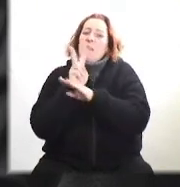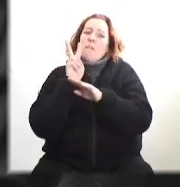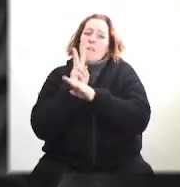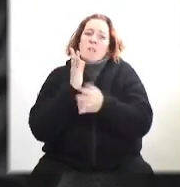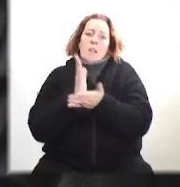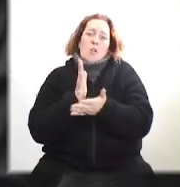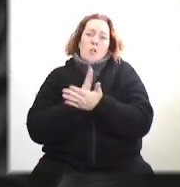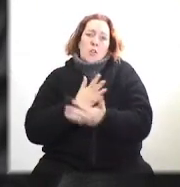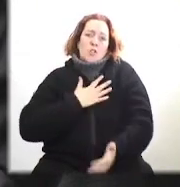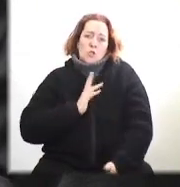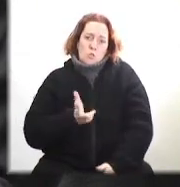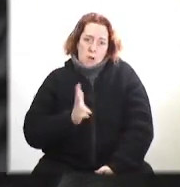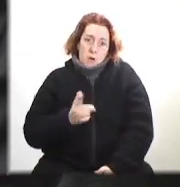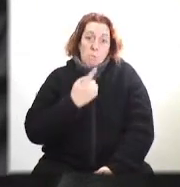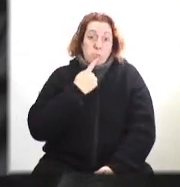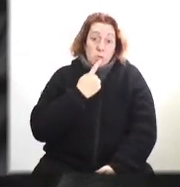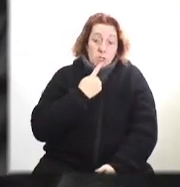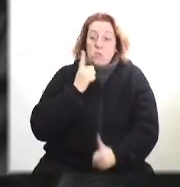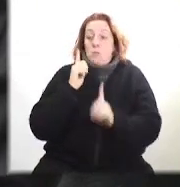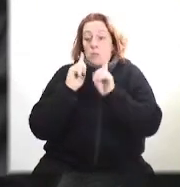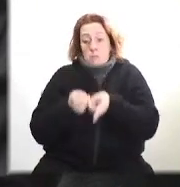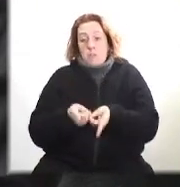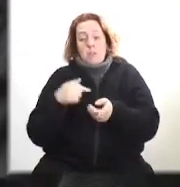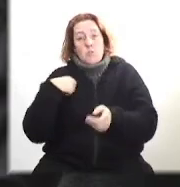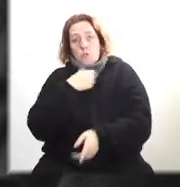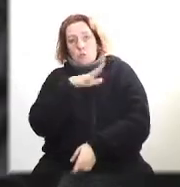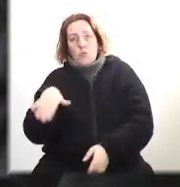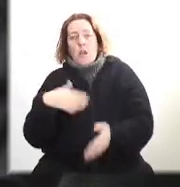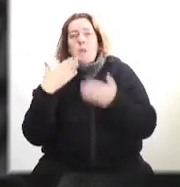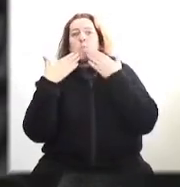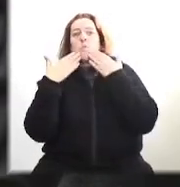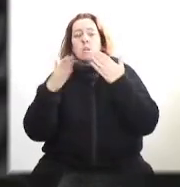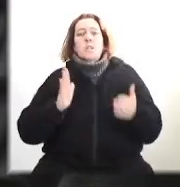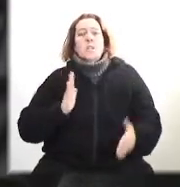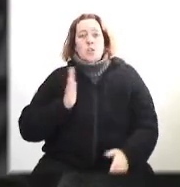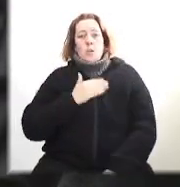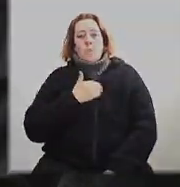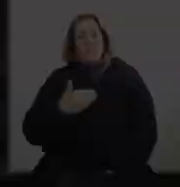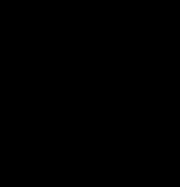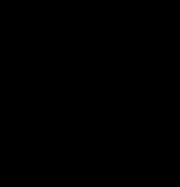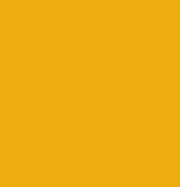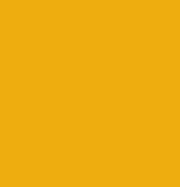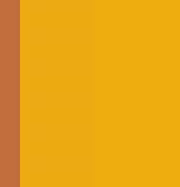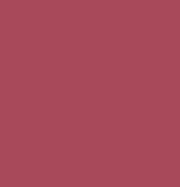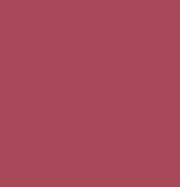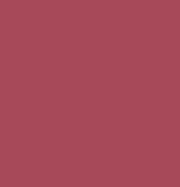los derechos humanos, no solo en lo político, sino también en lo social. Muchas gracias, señora presidenta.